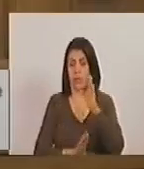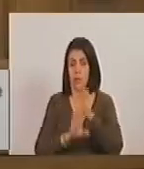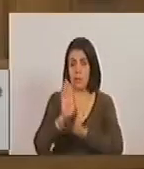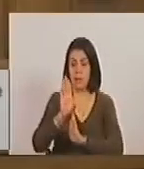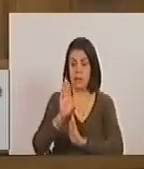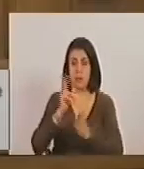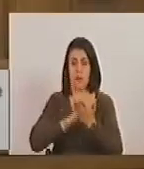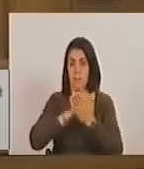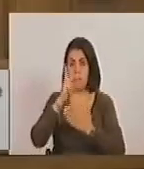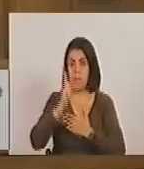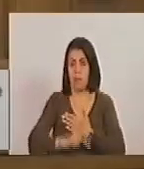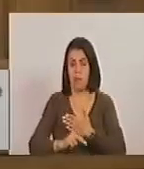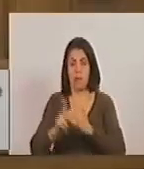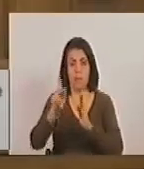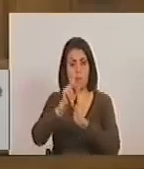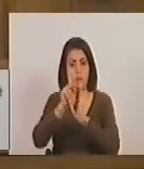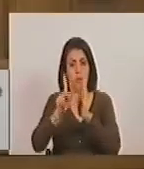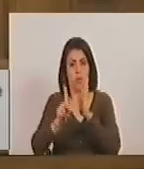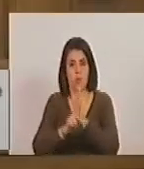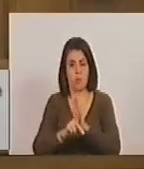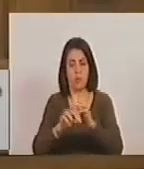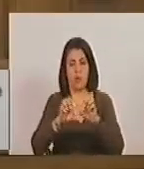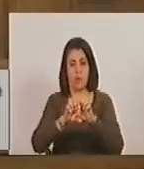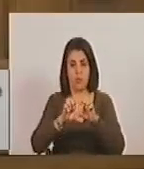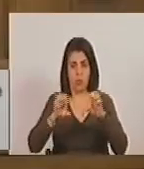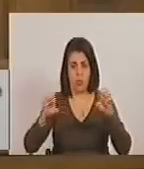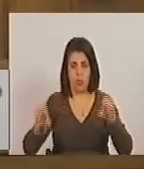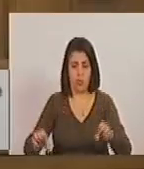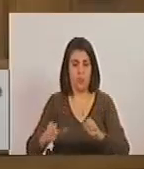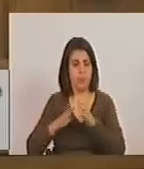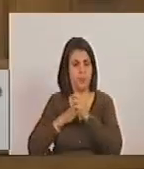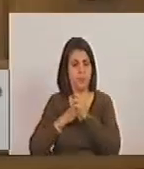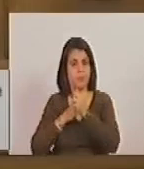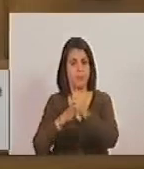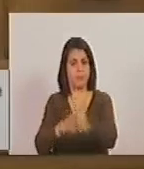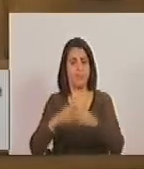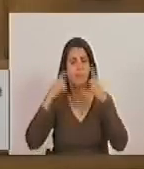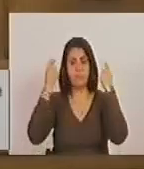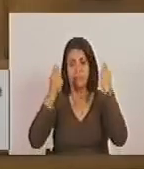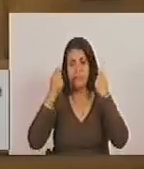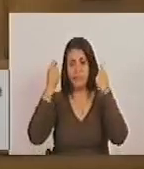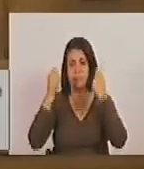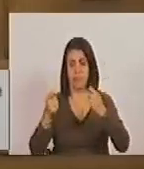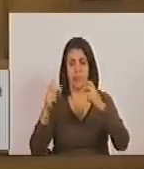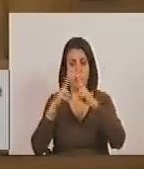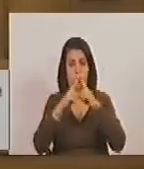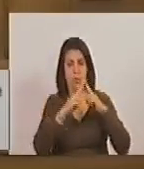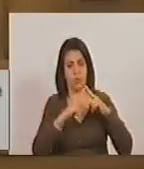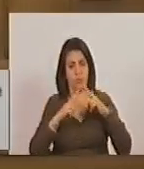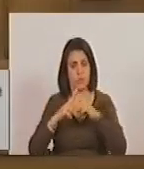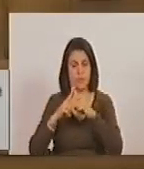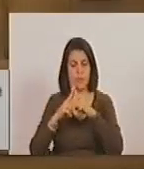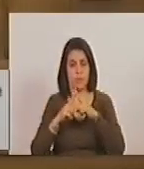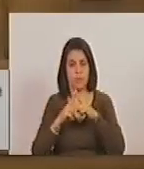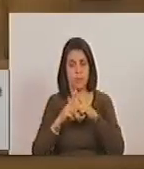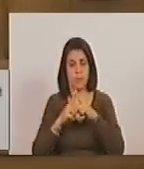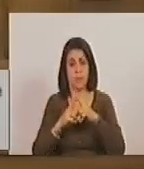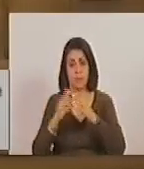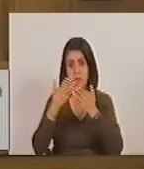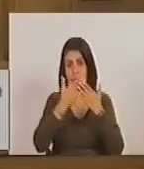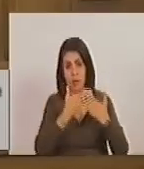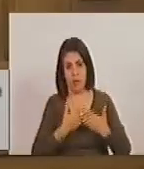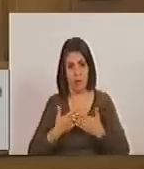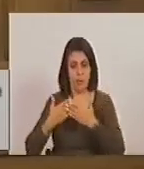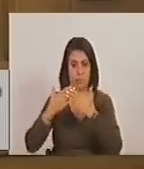desarrollar planes y programas educativos orientados a promover, conocer y